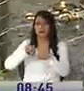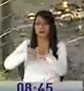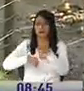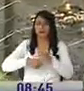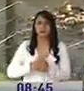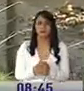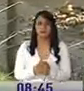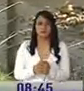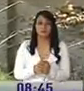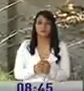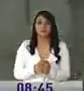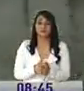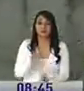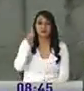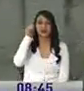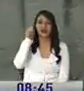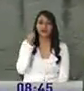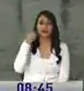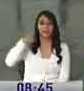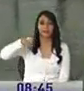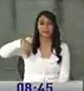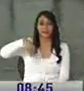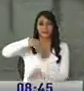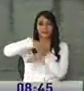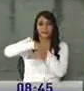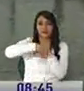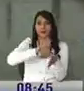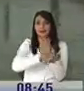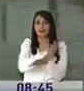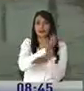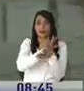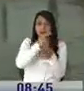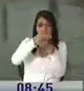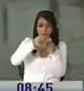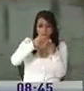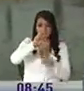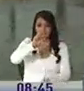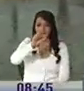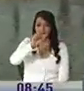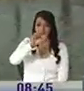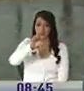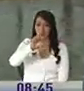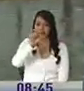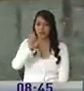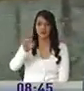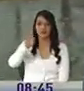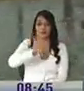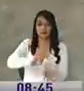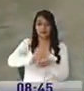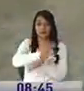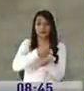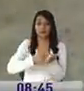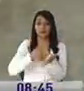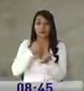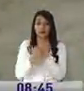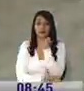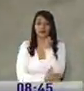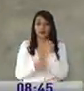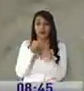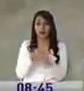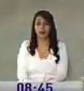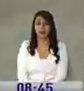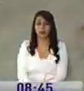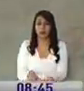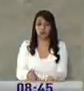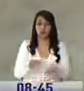que la tarde de este miércoles la escuela Francisco Javier Salazar ubicada en la lucha de los pobres se inundó ya que el